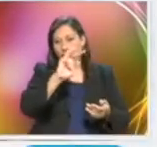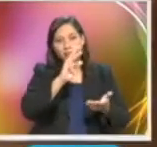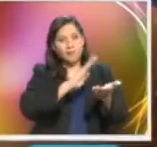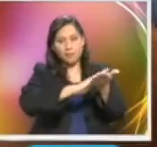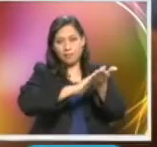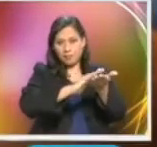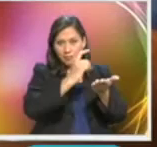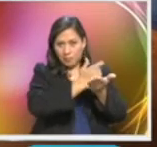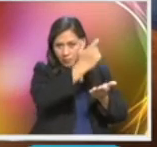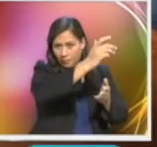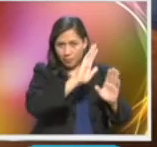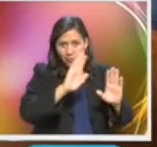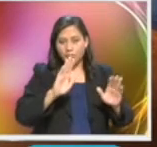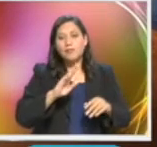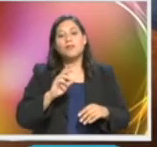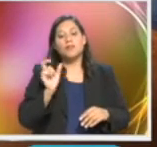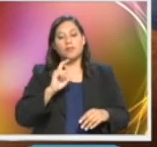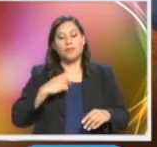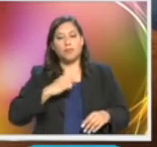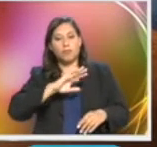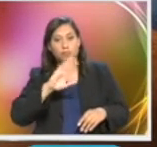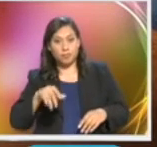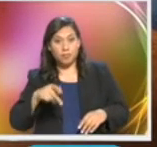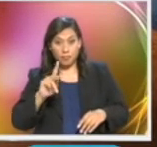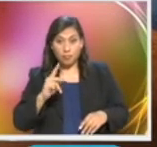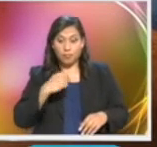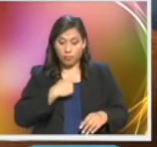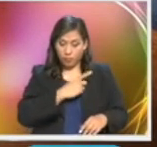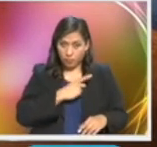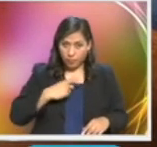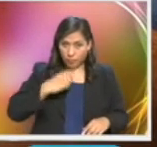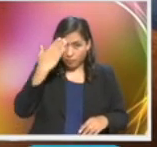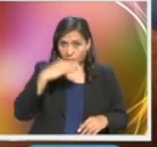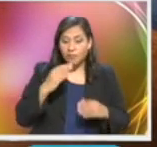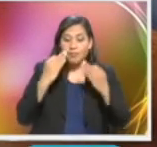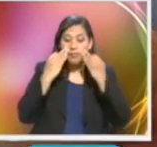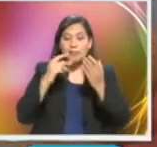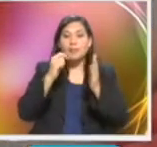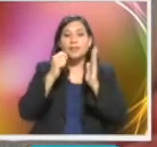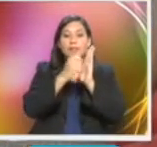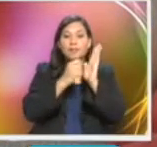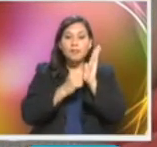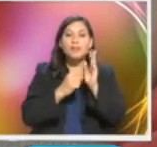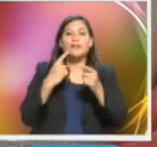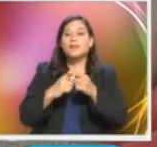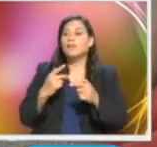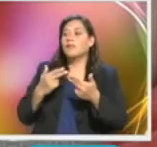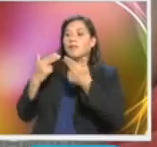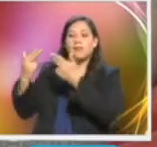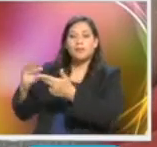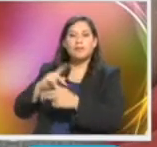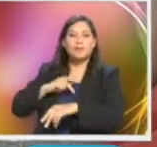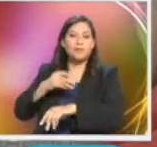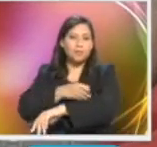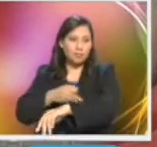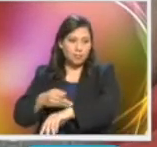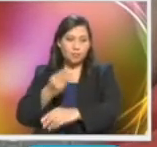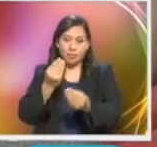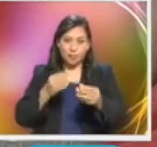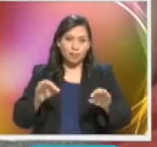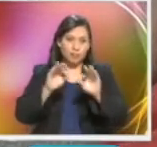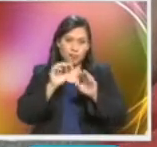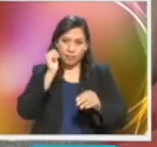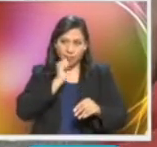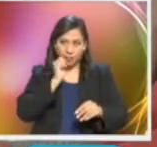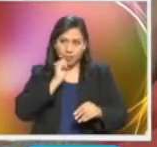el crédito a la hora que hay un fallecimiento. Pero tú debes de establecer en un testamento quién es tu beneficiario. Eso es lo importante. Muy importante. O sea,